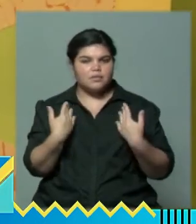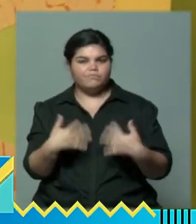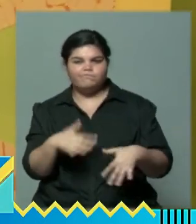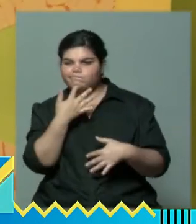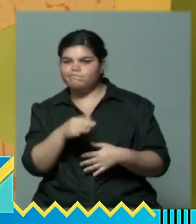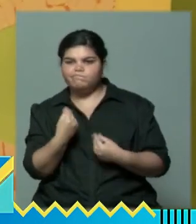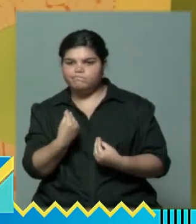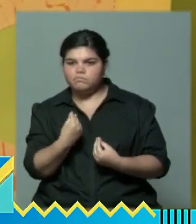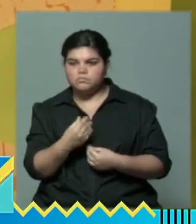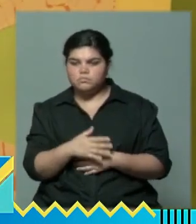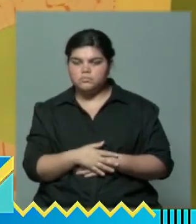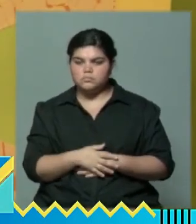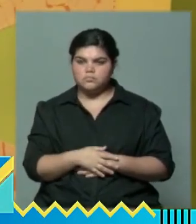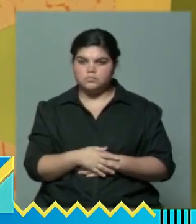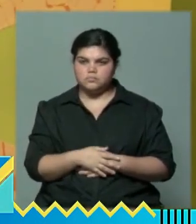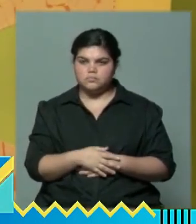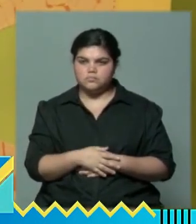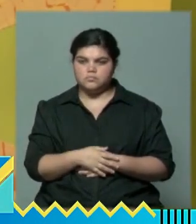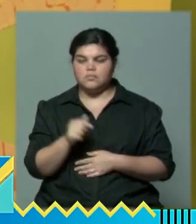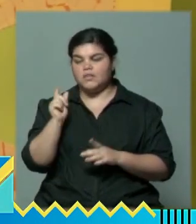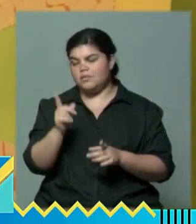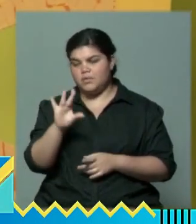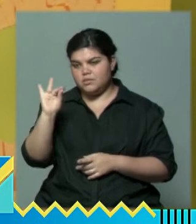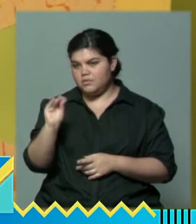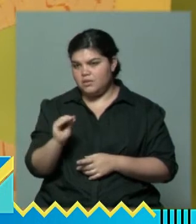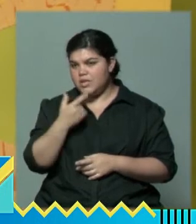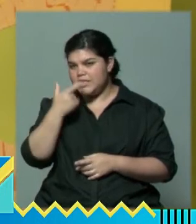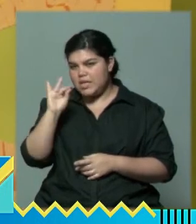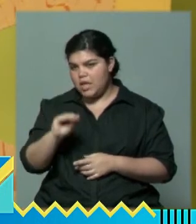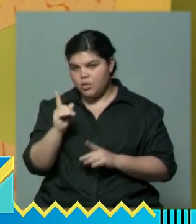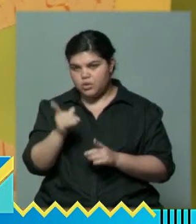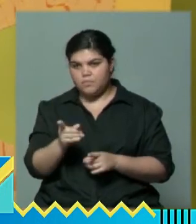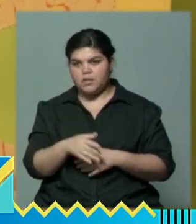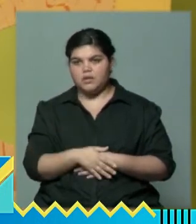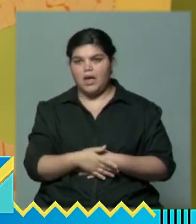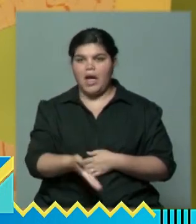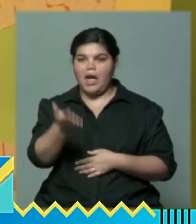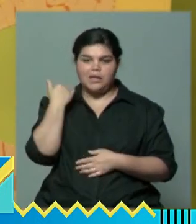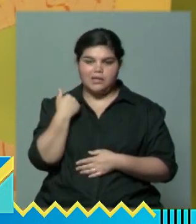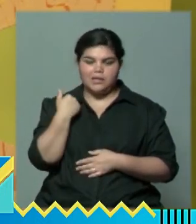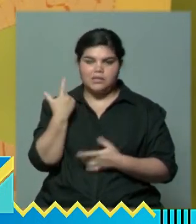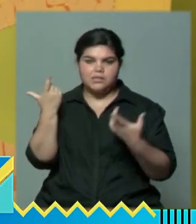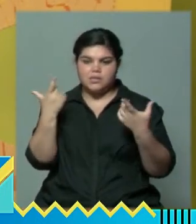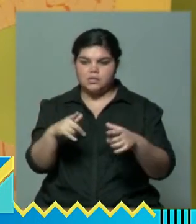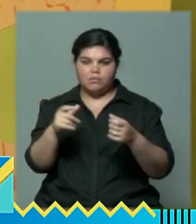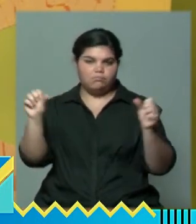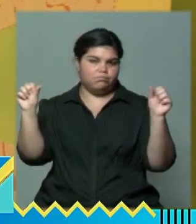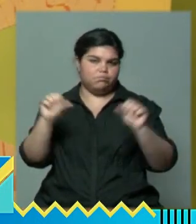Bueno, esto se da también en el Senado, ¿no? Tuvimos ayer una sesión caída en el Senado justamente porque